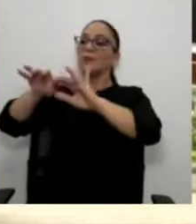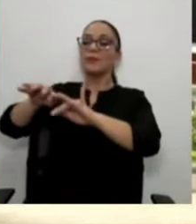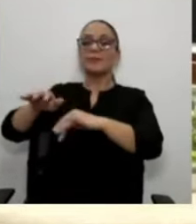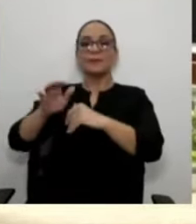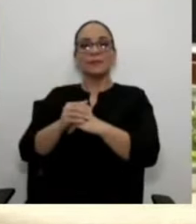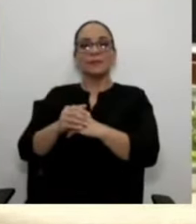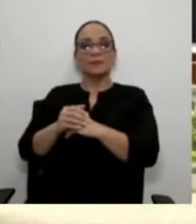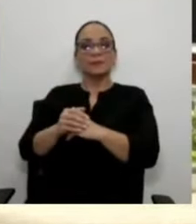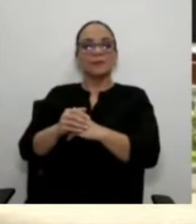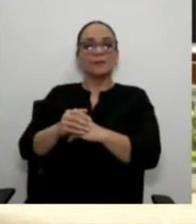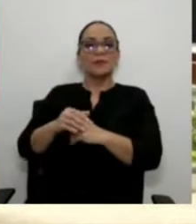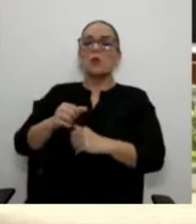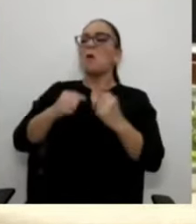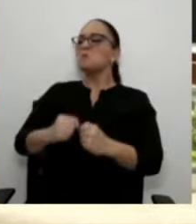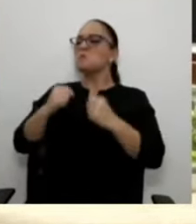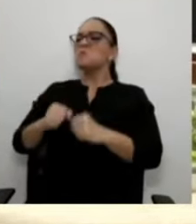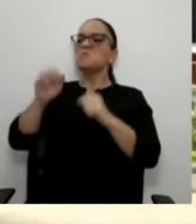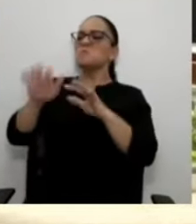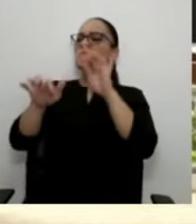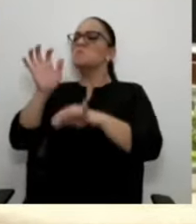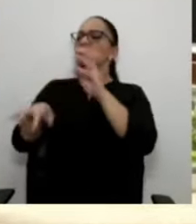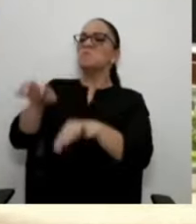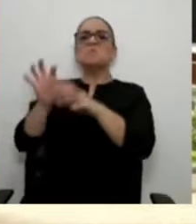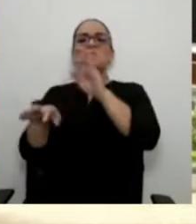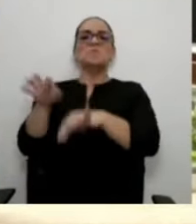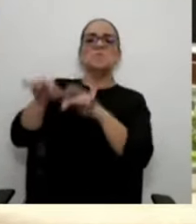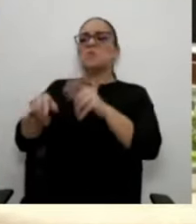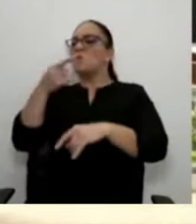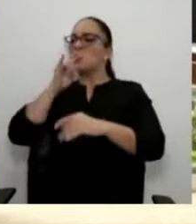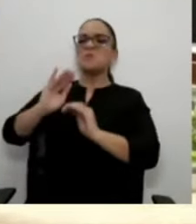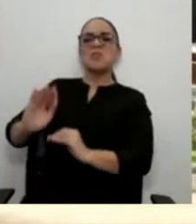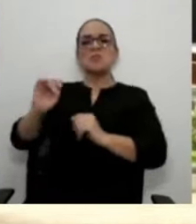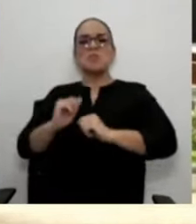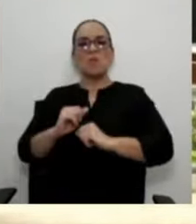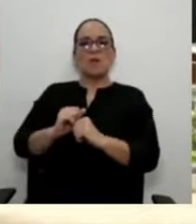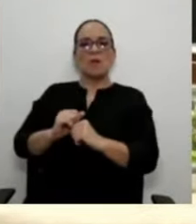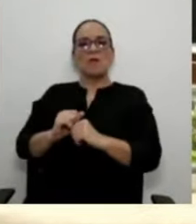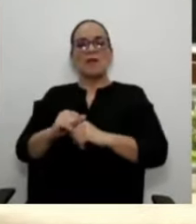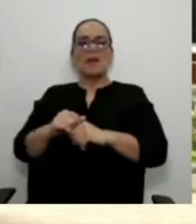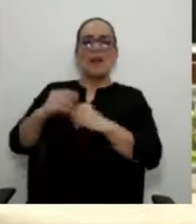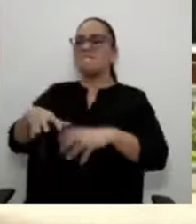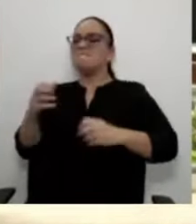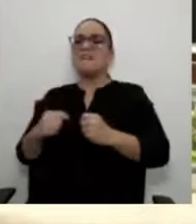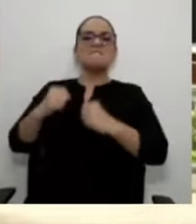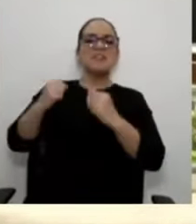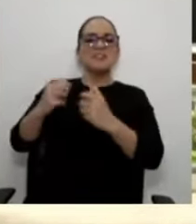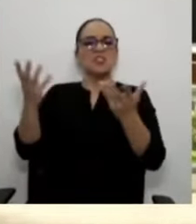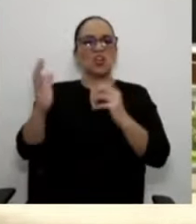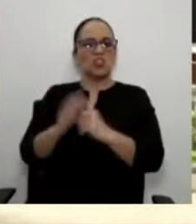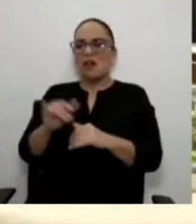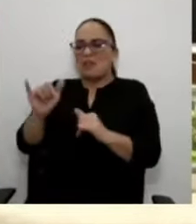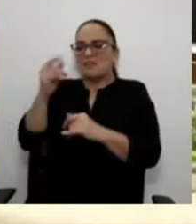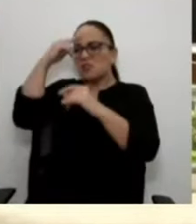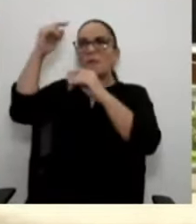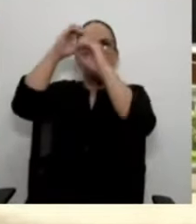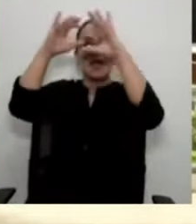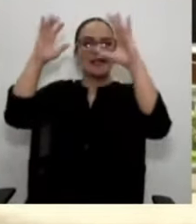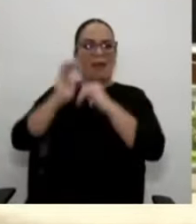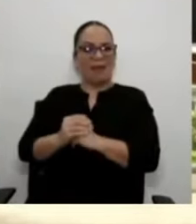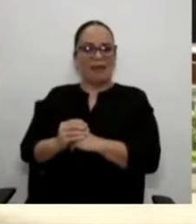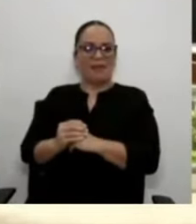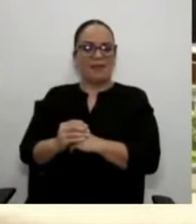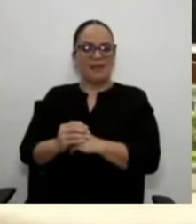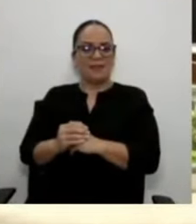zapateo de un chiquillo de dos, o chiquilla de 2 años, bravucón y berrinchoso. ¿Ok?